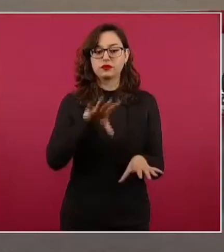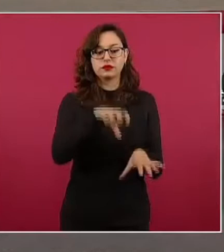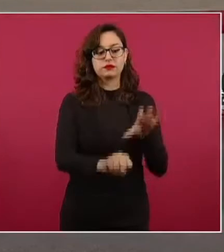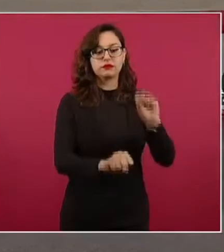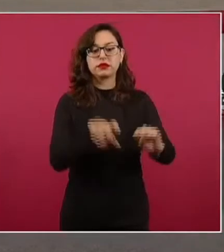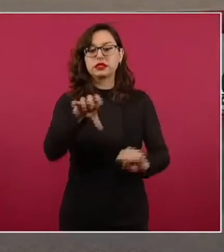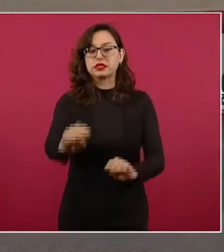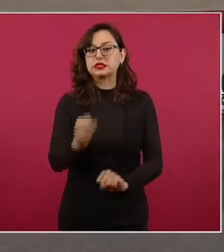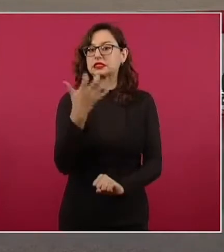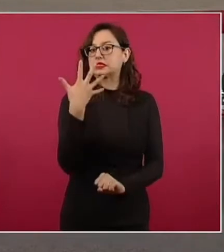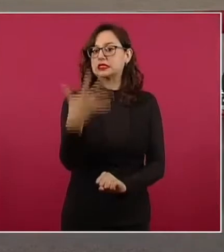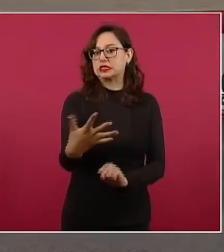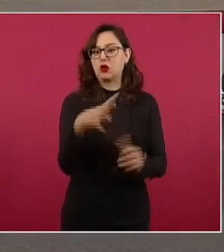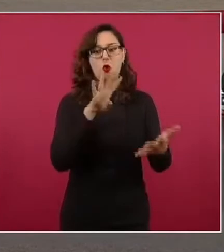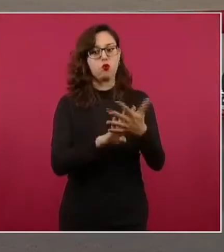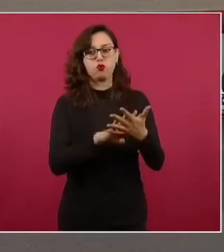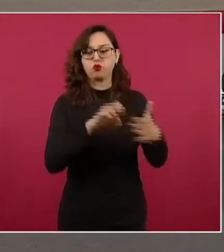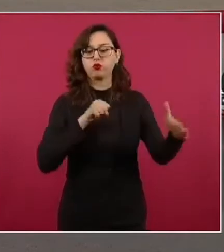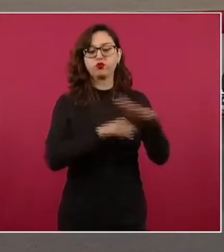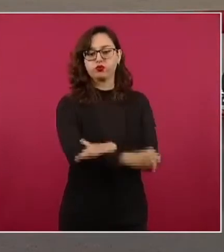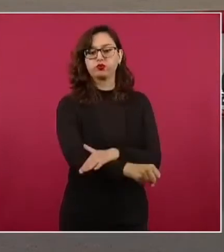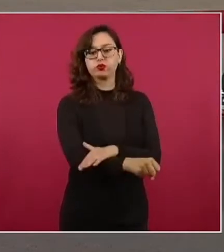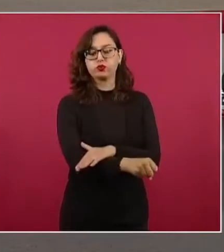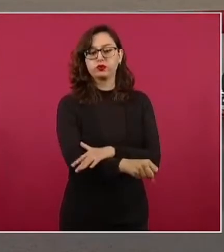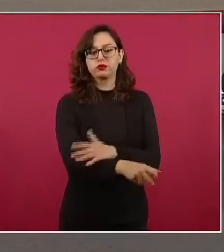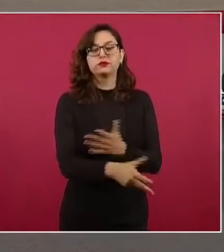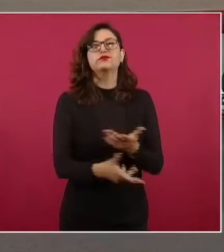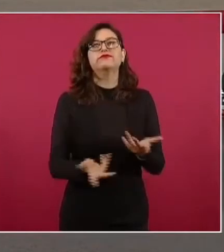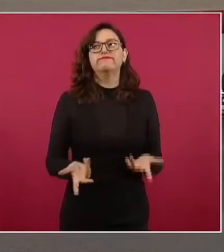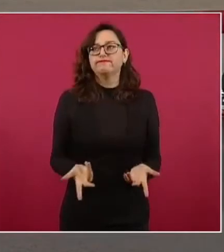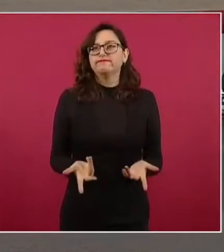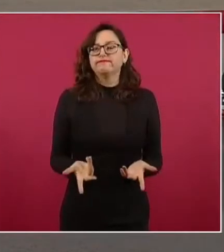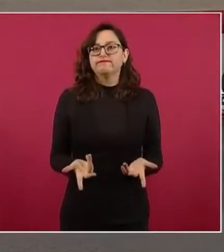5 detenidos. O sea, sí, no